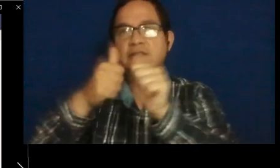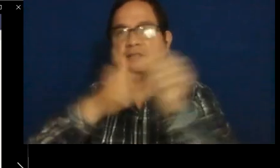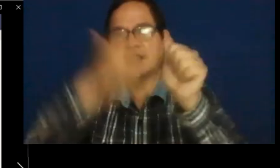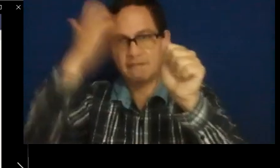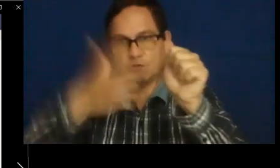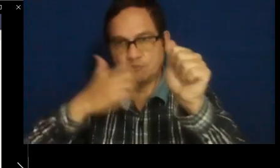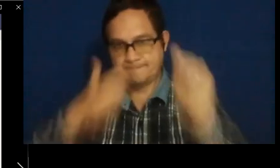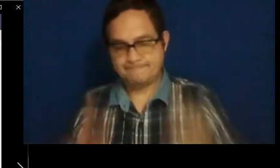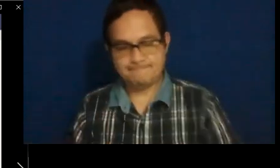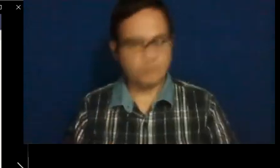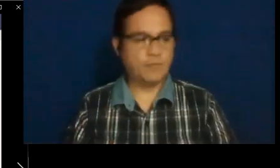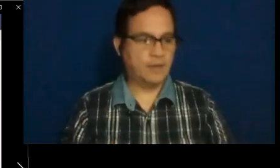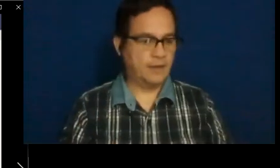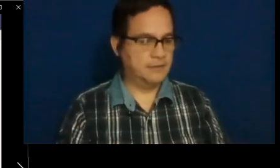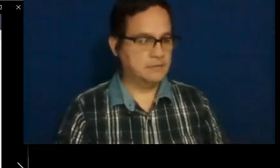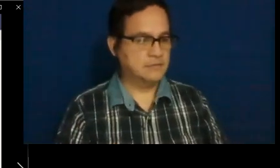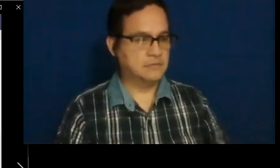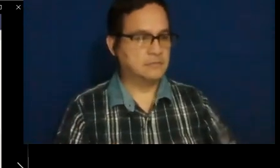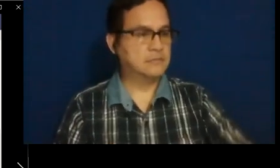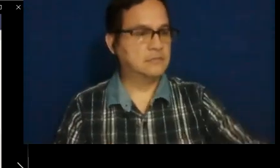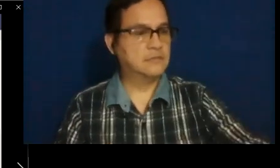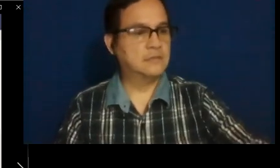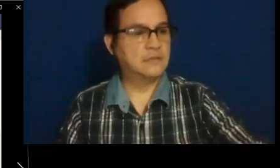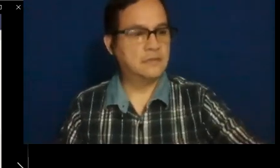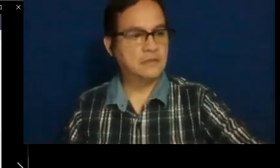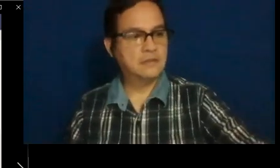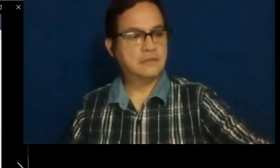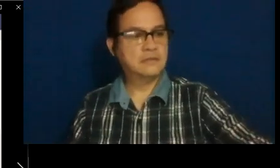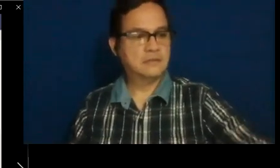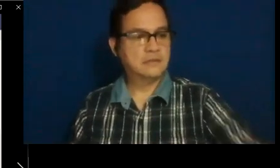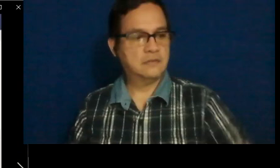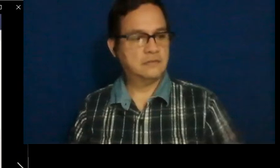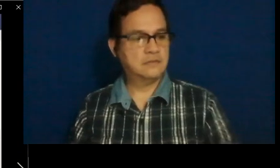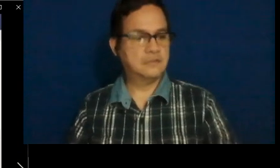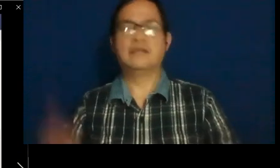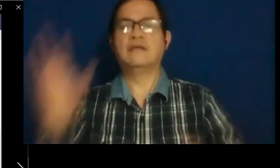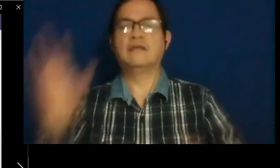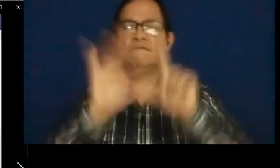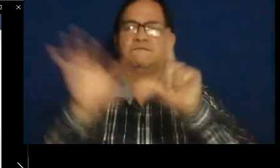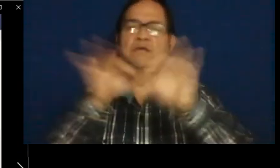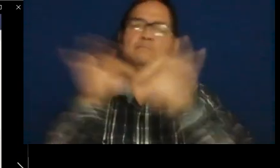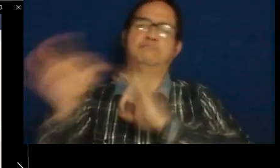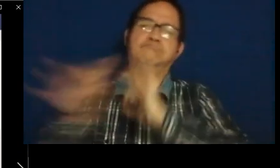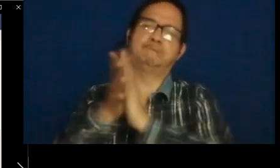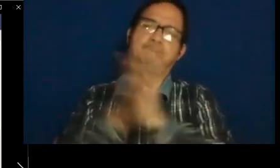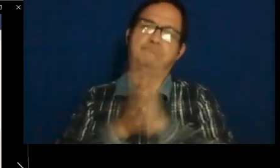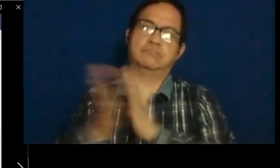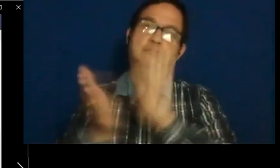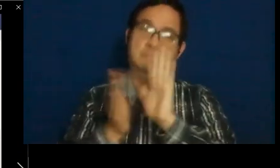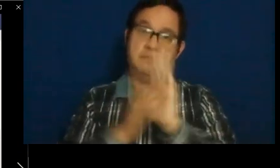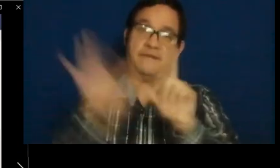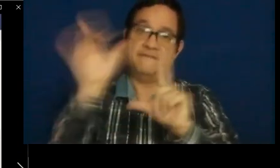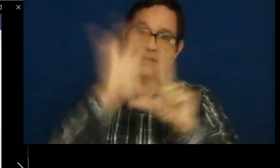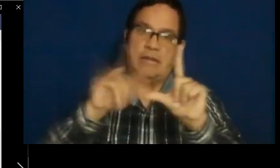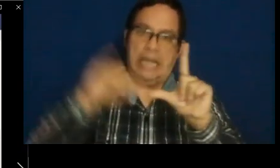última sería, en mi caso, por ejemplo, yo tengo que hacer una sustentación en video sobre esta práctica. Sí, señor.